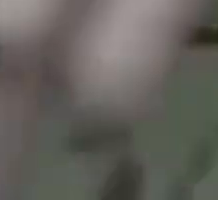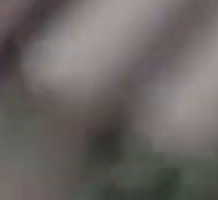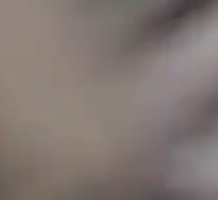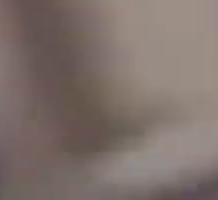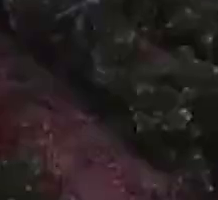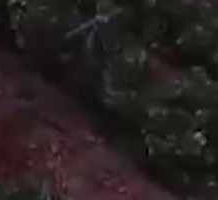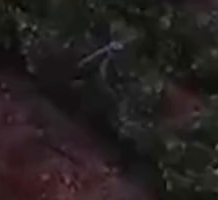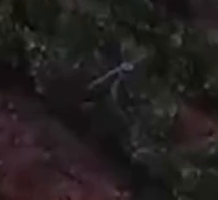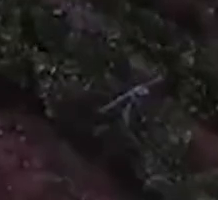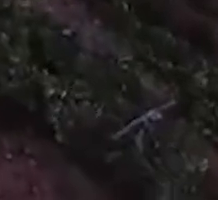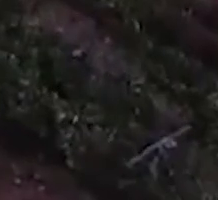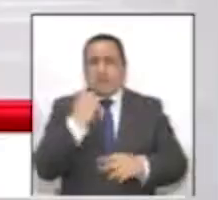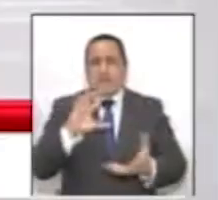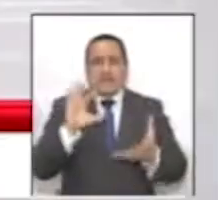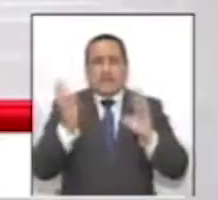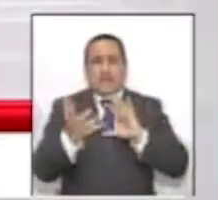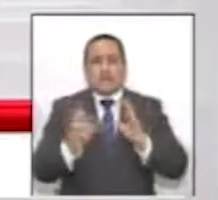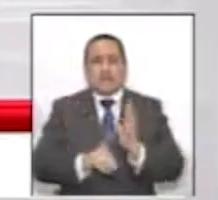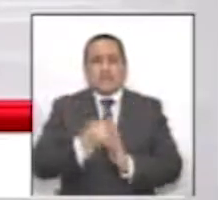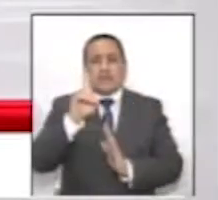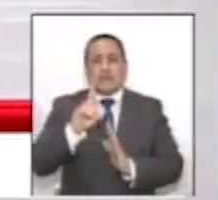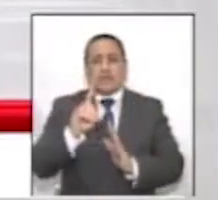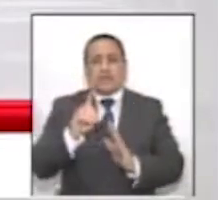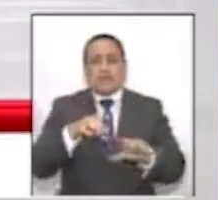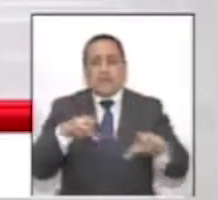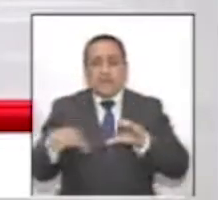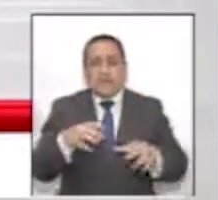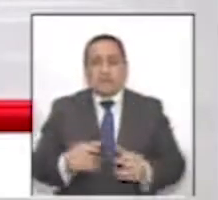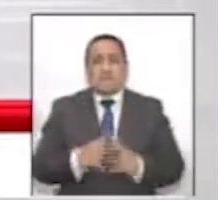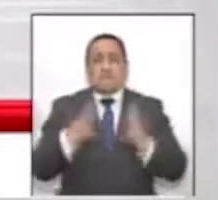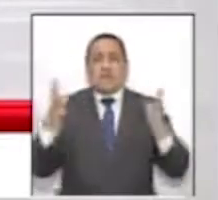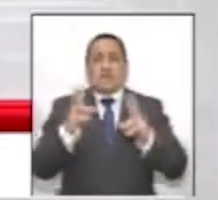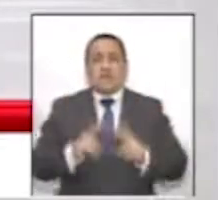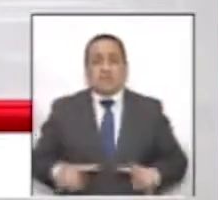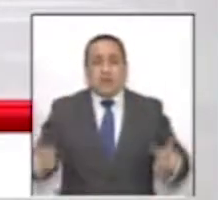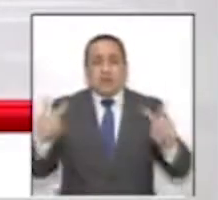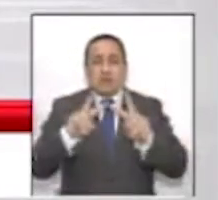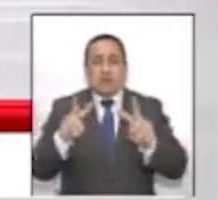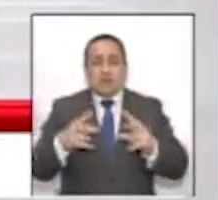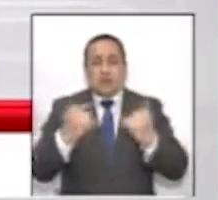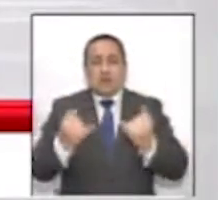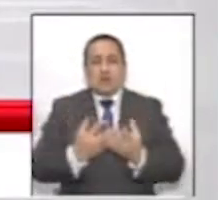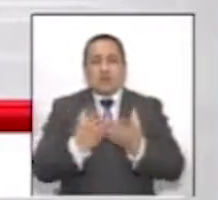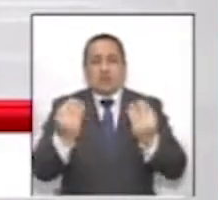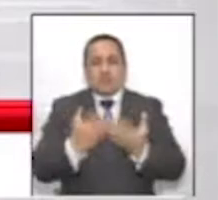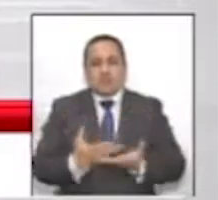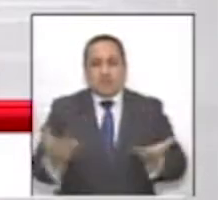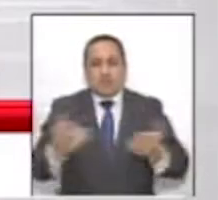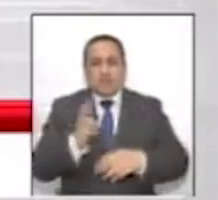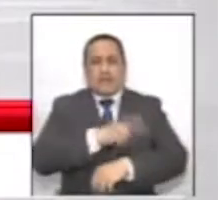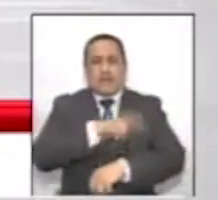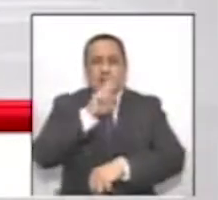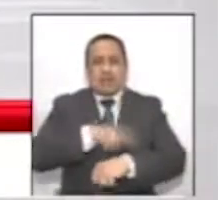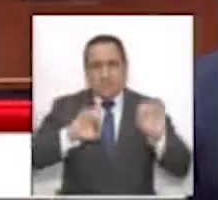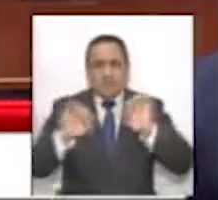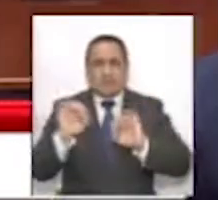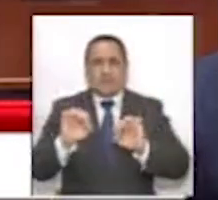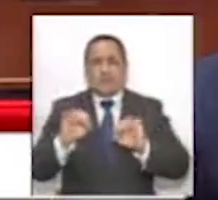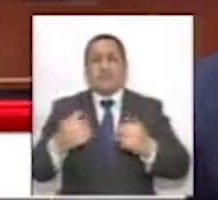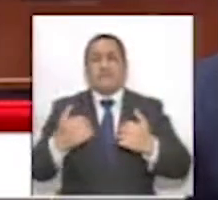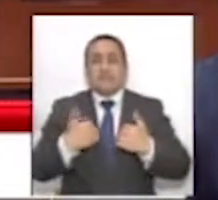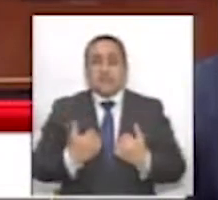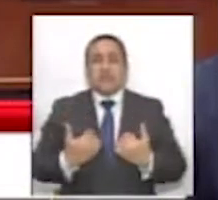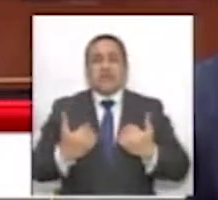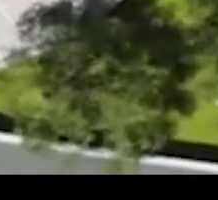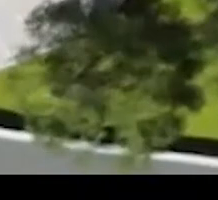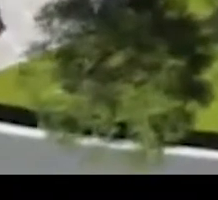la investigación, innovación y desarrollo tecnológico y dará mayor valor agregado a los productos de la región del sur. Tenemos